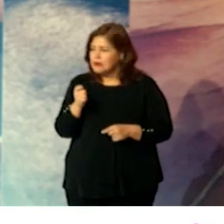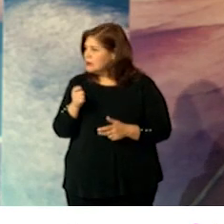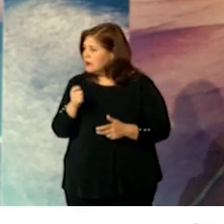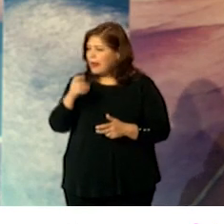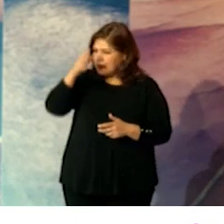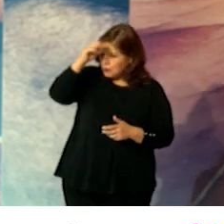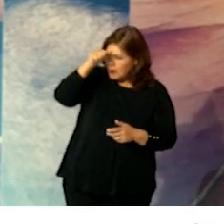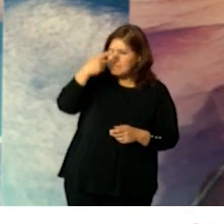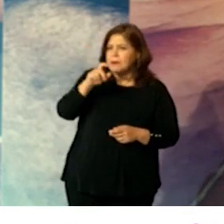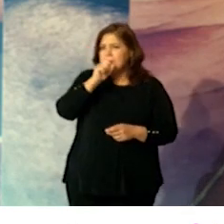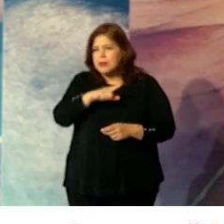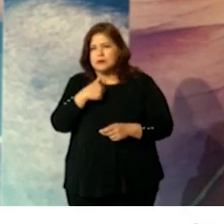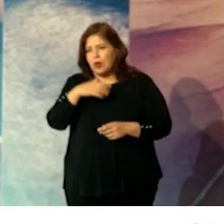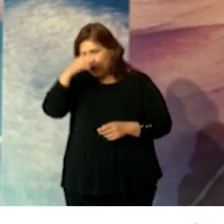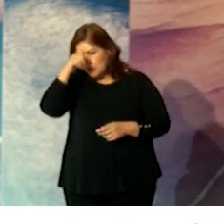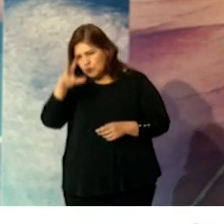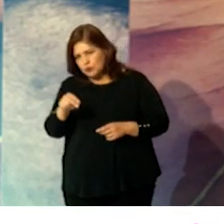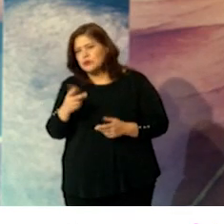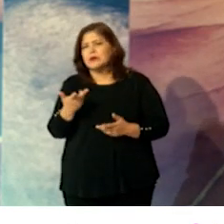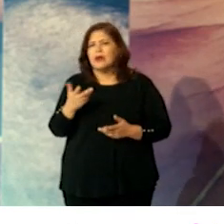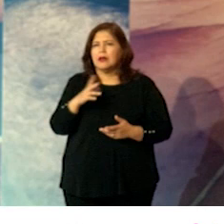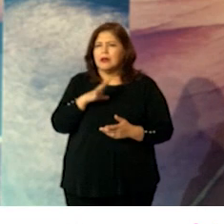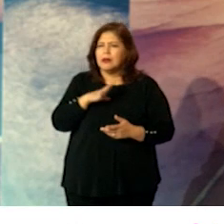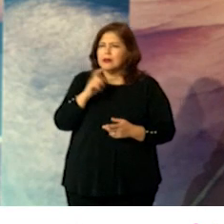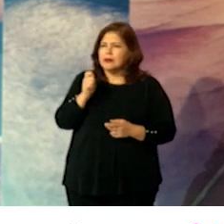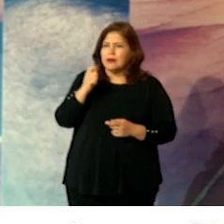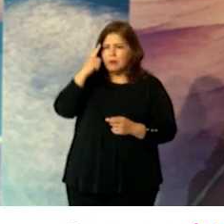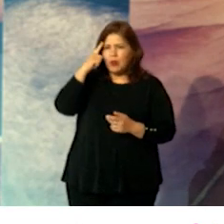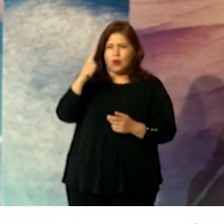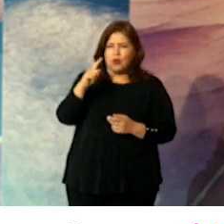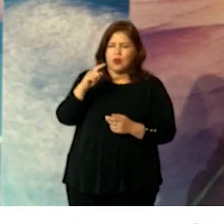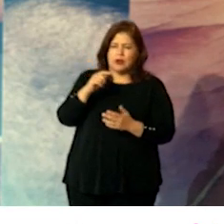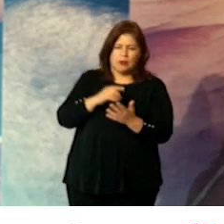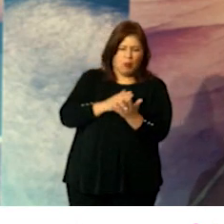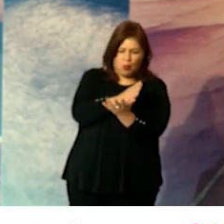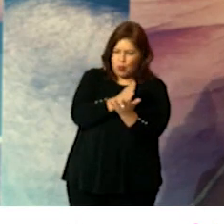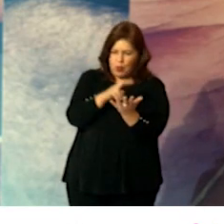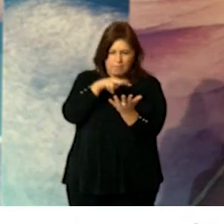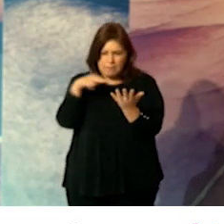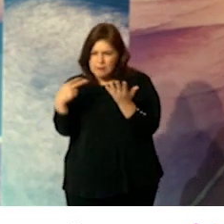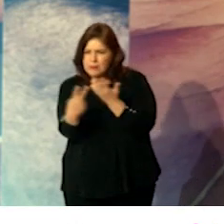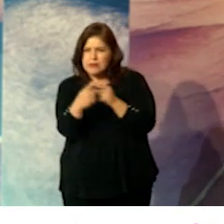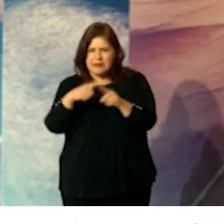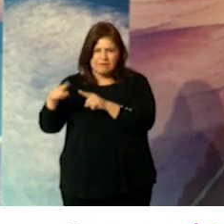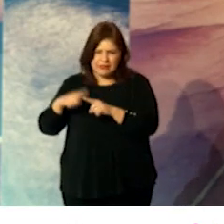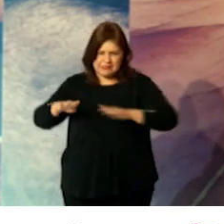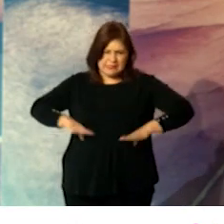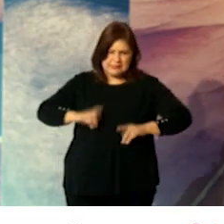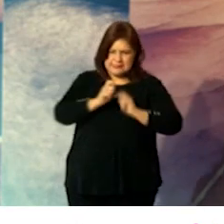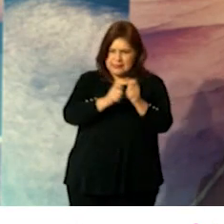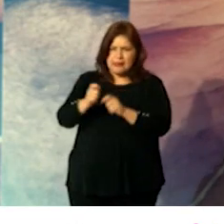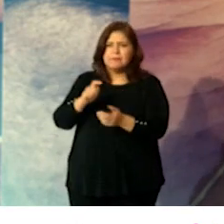estoy de acuerdo. Pero creo que en el concepto de la interseccionalidad, que es un poco lo que hablaba antes, esta superposición